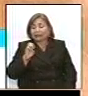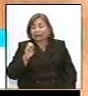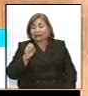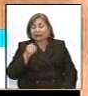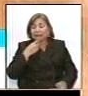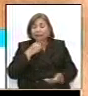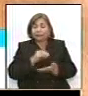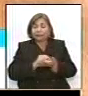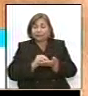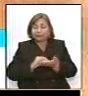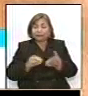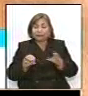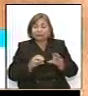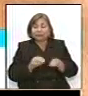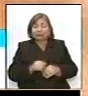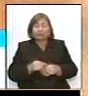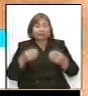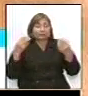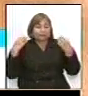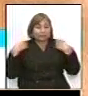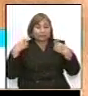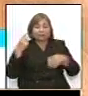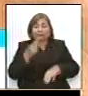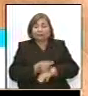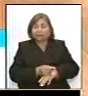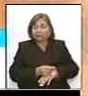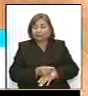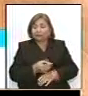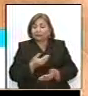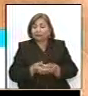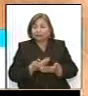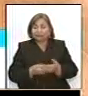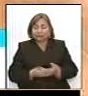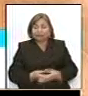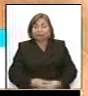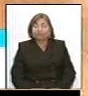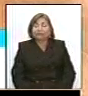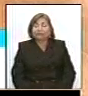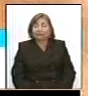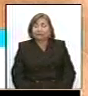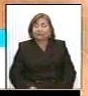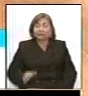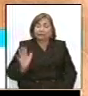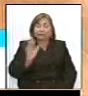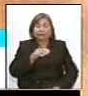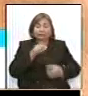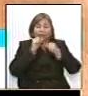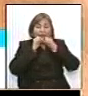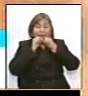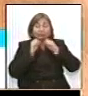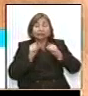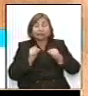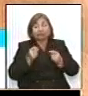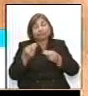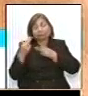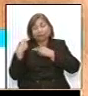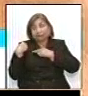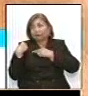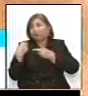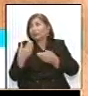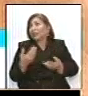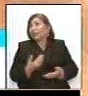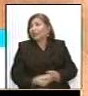de semana de representación se elaboraron en el despacho del congresista denunciado, de acuerdo a estas declaraciones, y era su secretaria la que estaba encargada de ello y